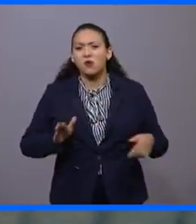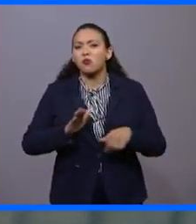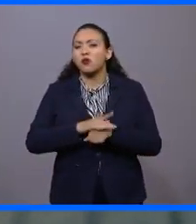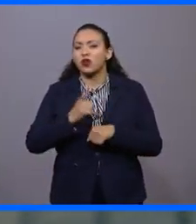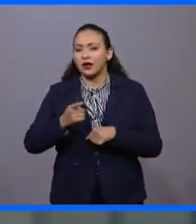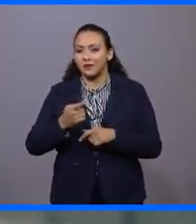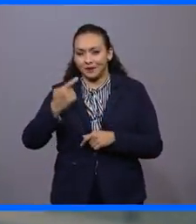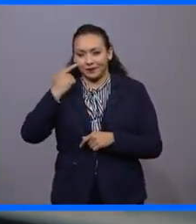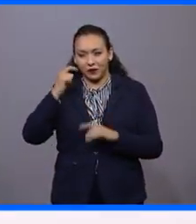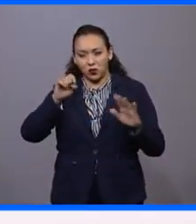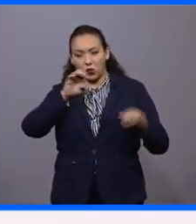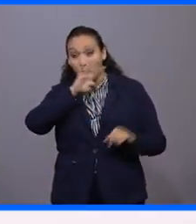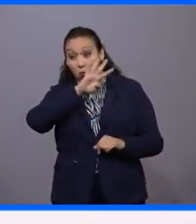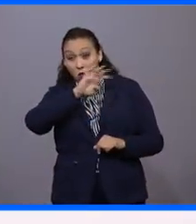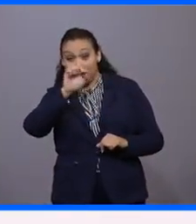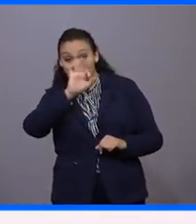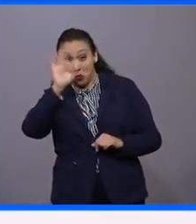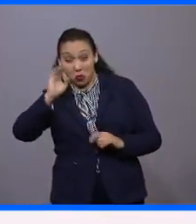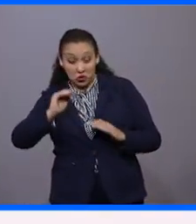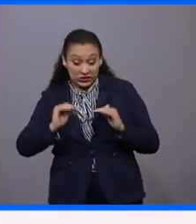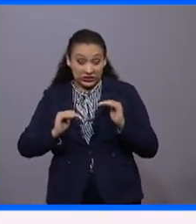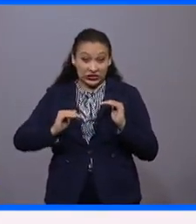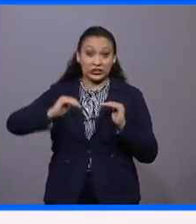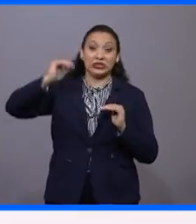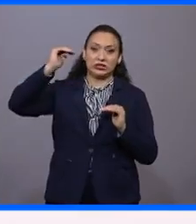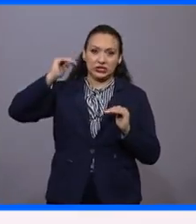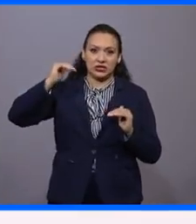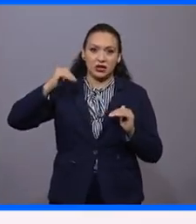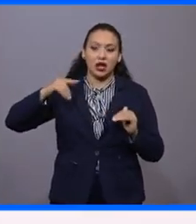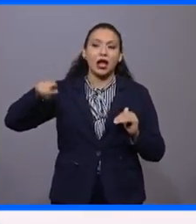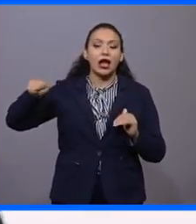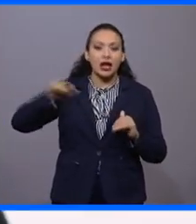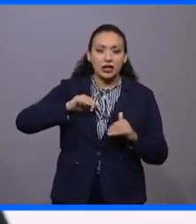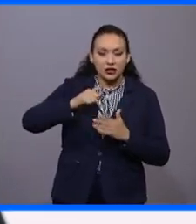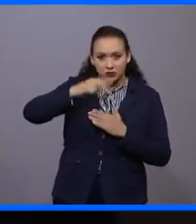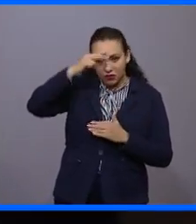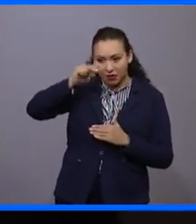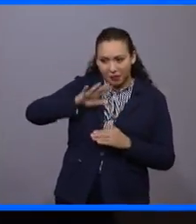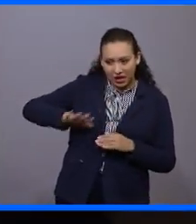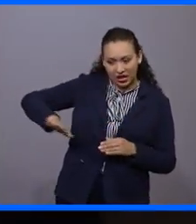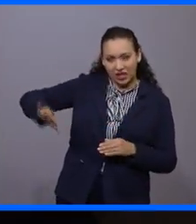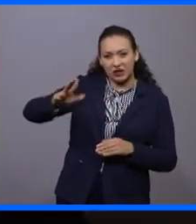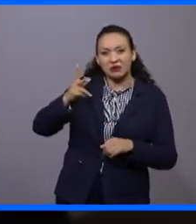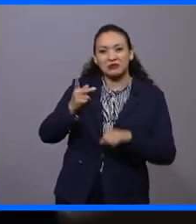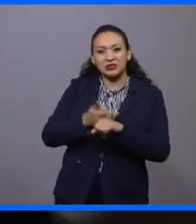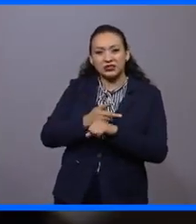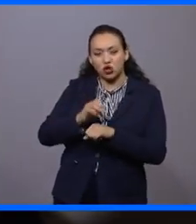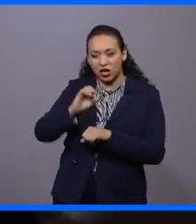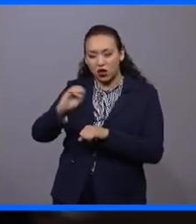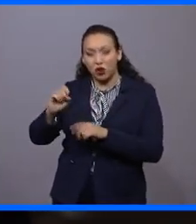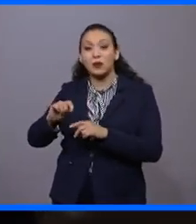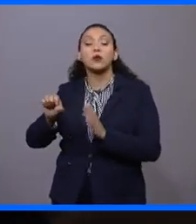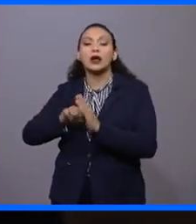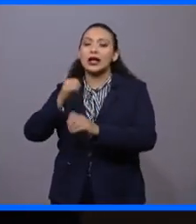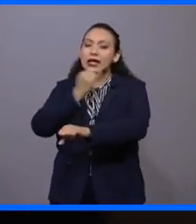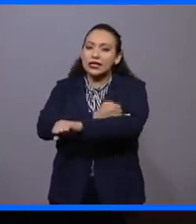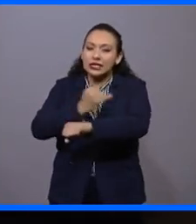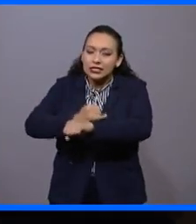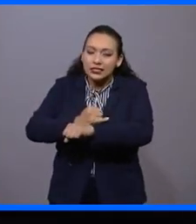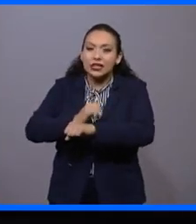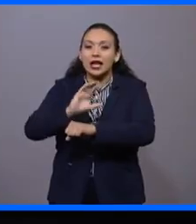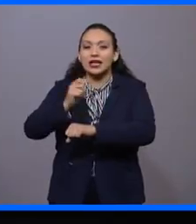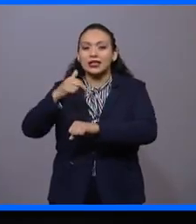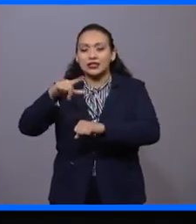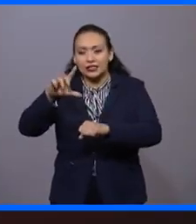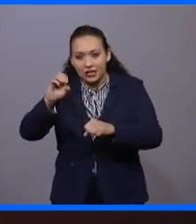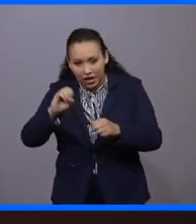aumento de hasta 400% en los casos registrados en la zona oriente del Valle de México. Sobre todo se indica en Iztapalapa, Chalco, Valle